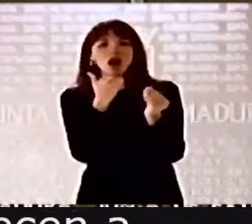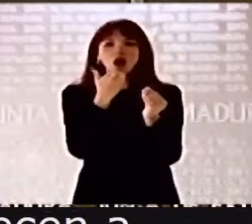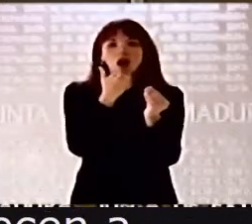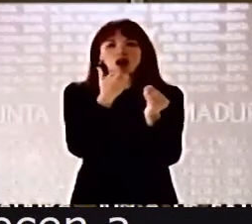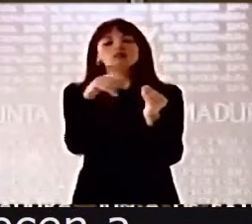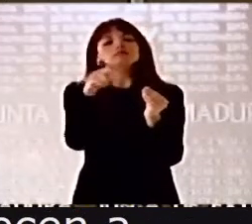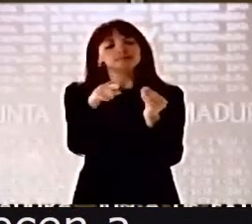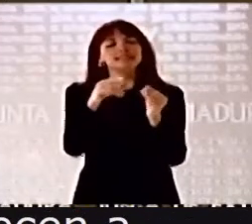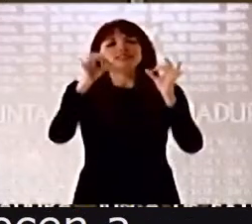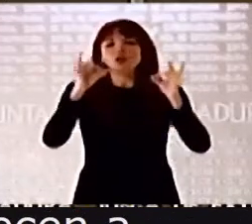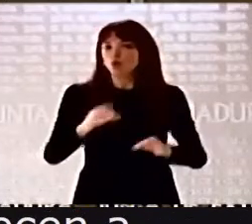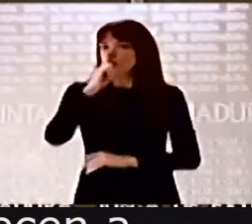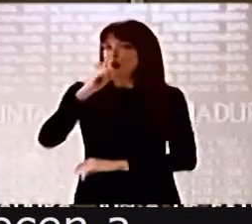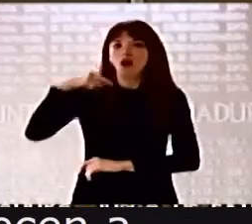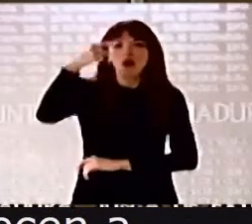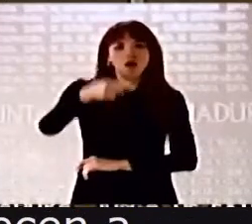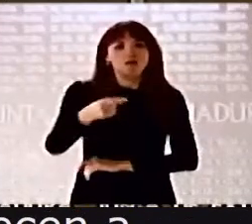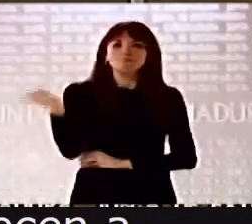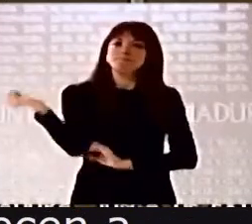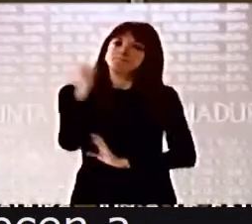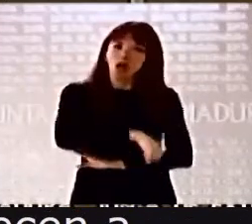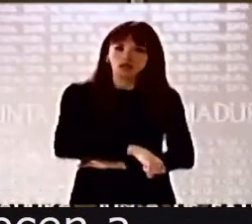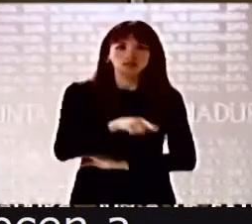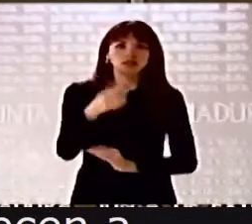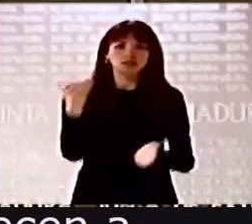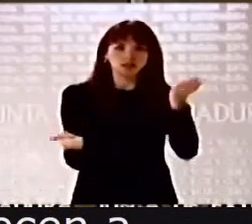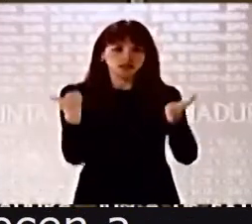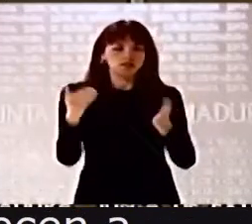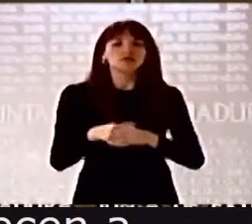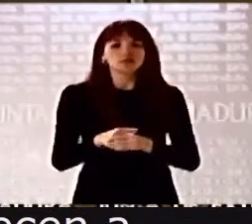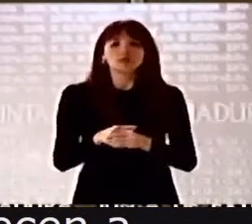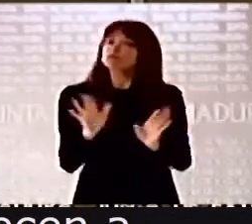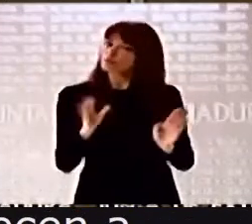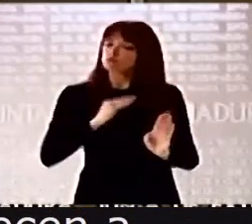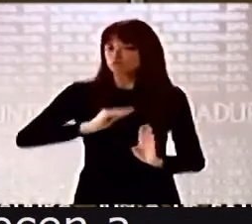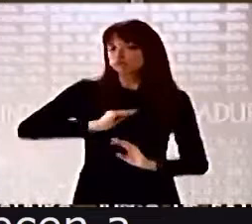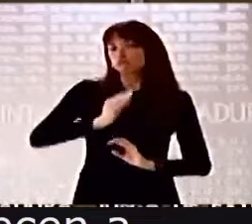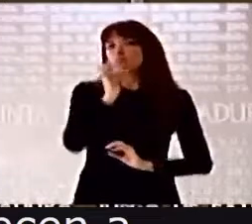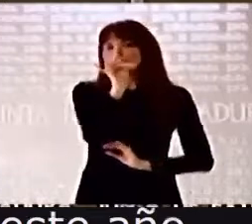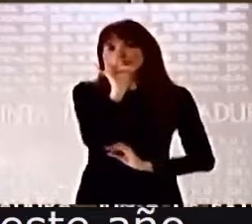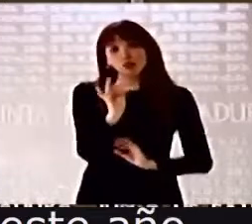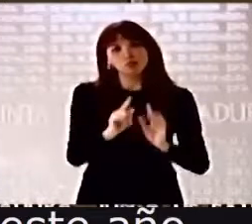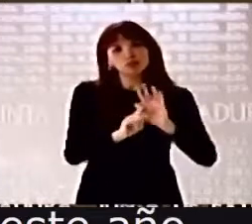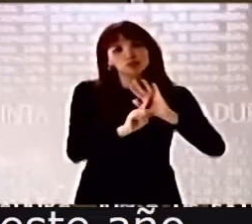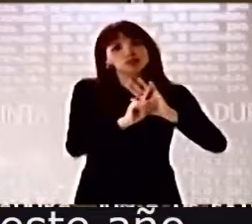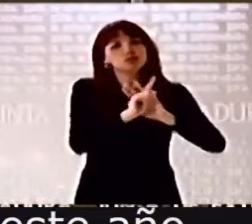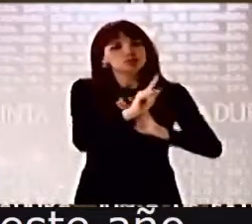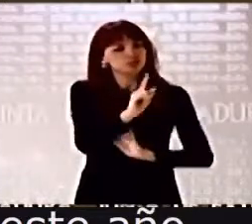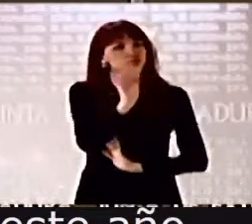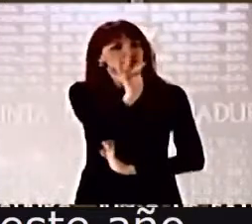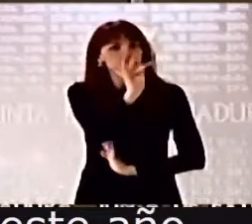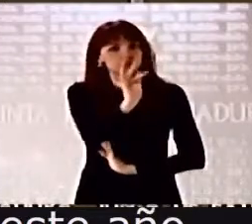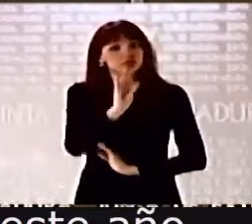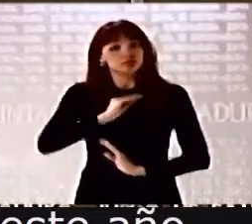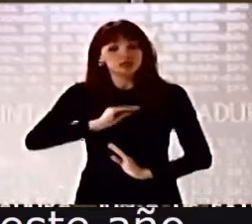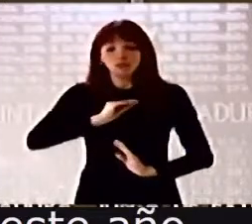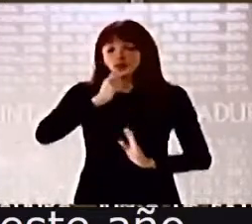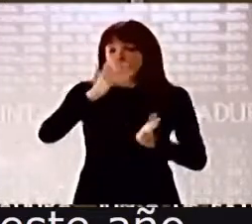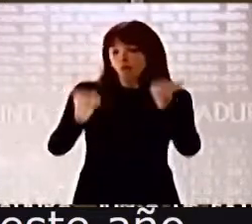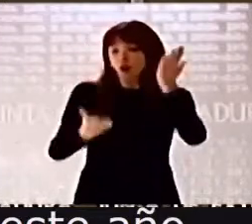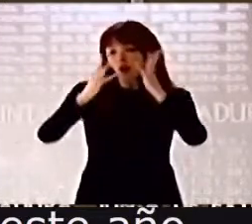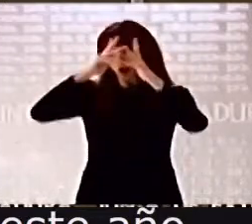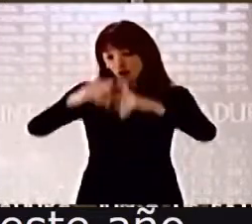del próximo año serán mejores que las de este año, ¿no? No obstante, siendo cifras siempre positivas, puesto que cuando ves el balance de los